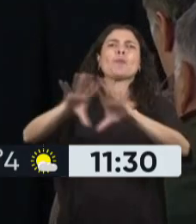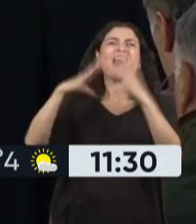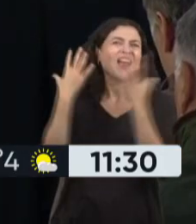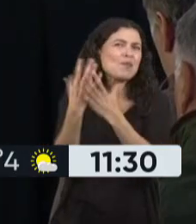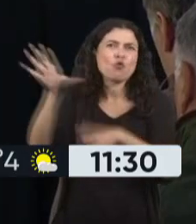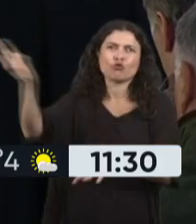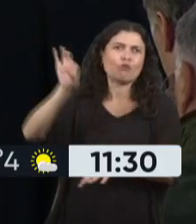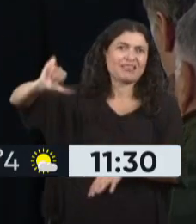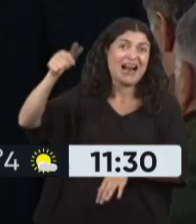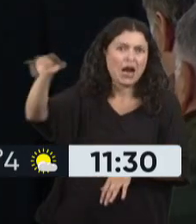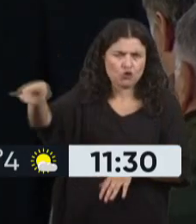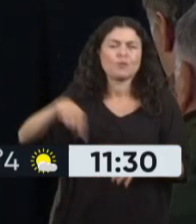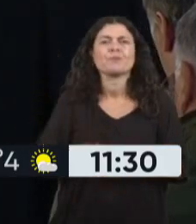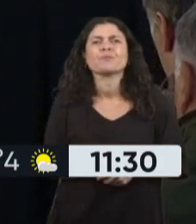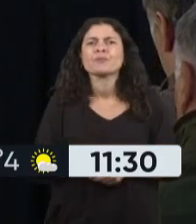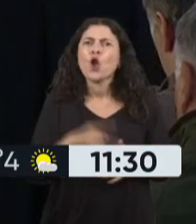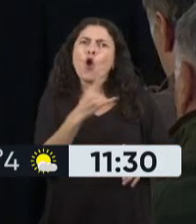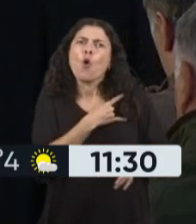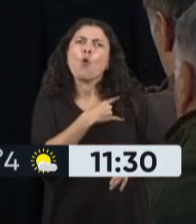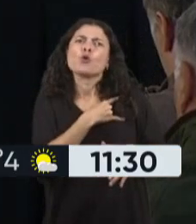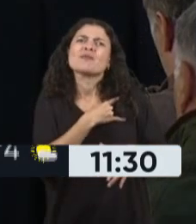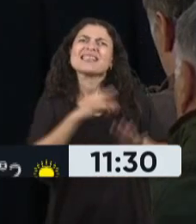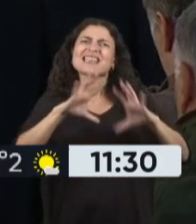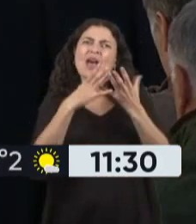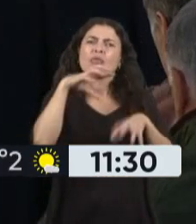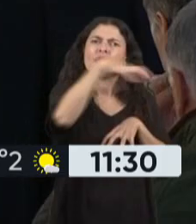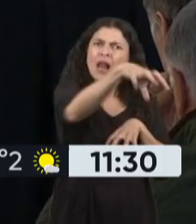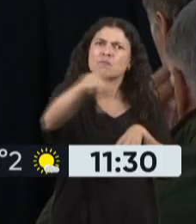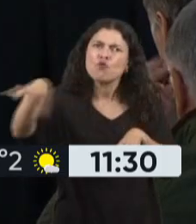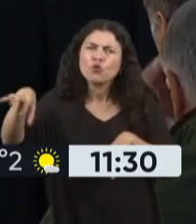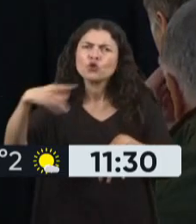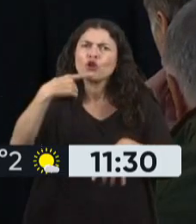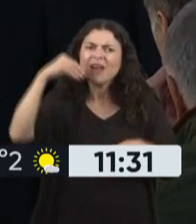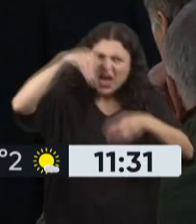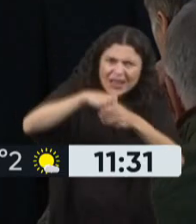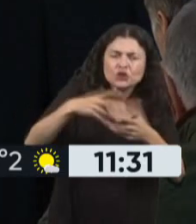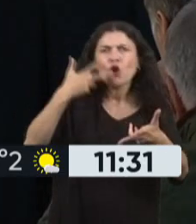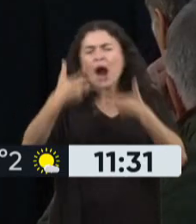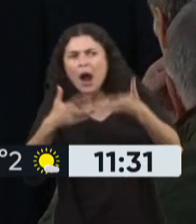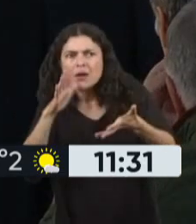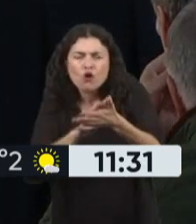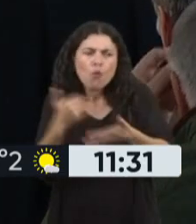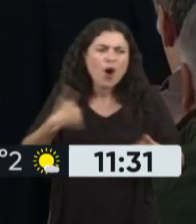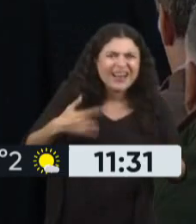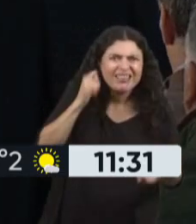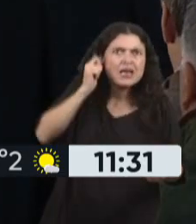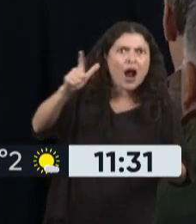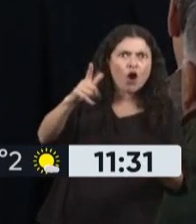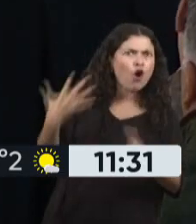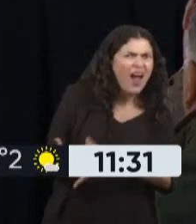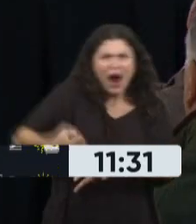En las universidades más prestigiosas del mundo se habla de cómo puede ser que hicimos semejante ajuste y en lugar de